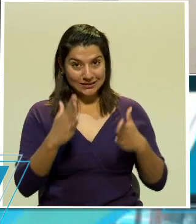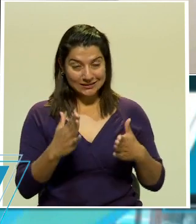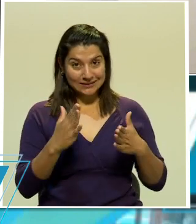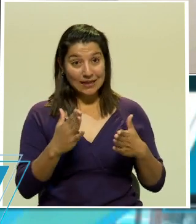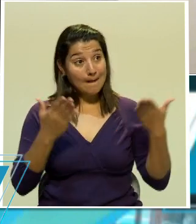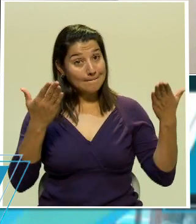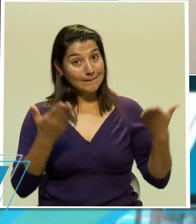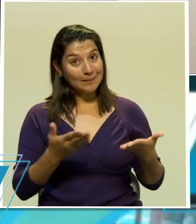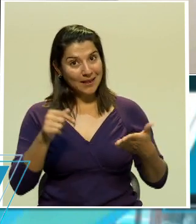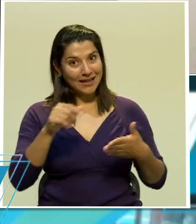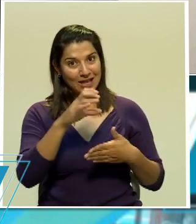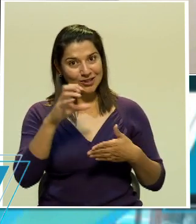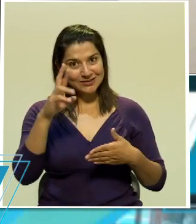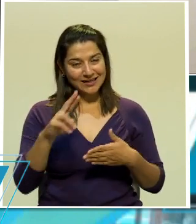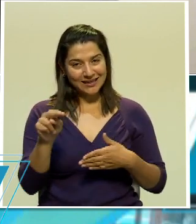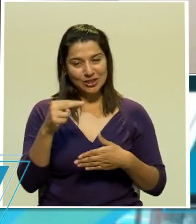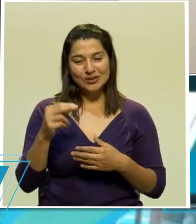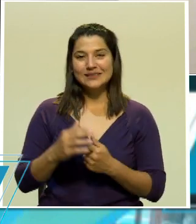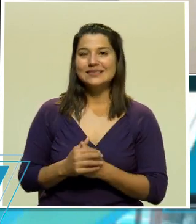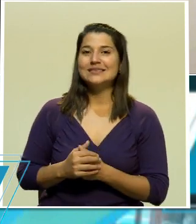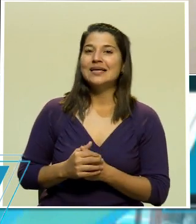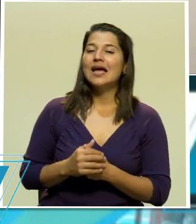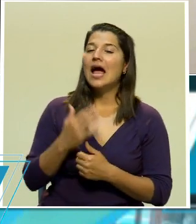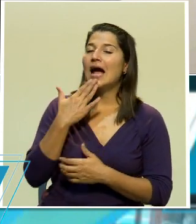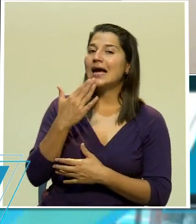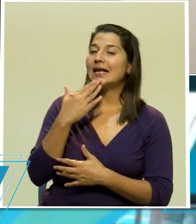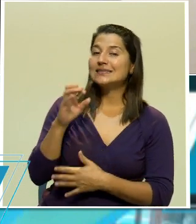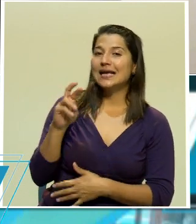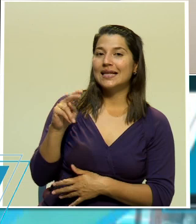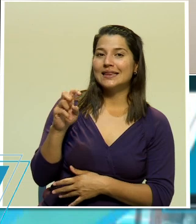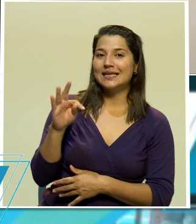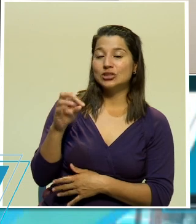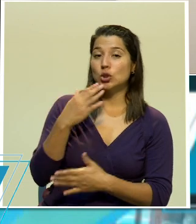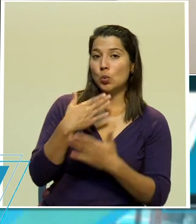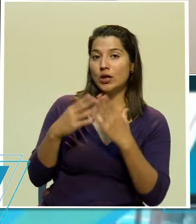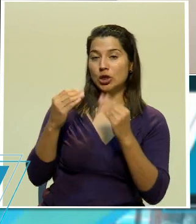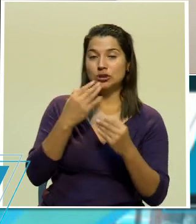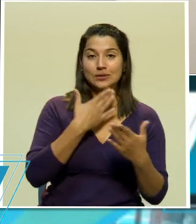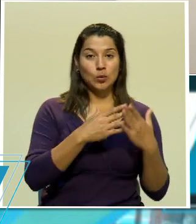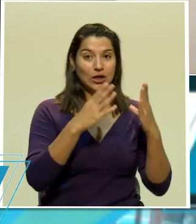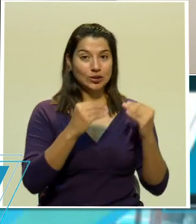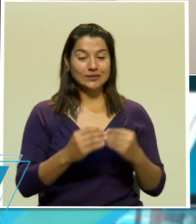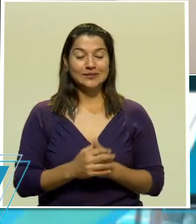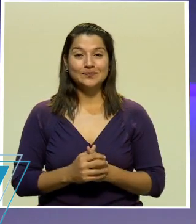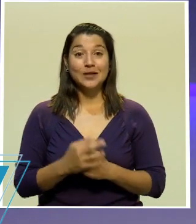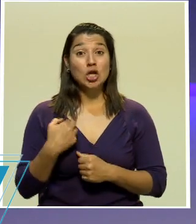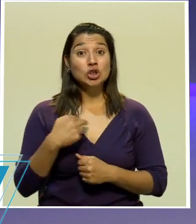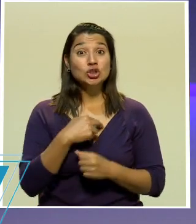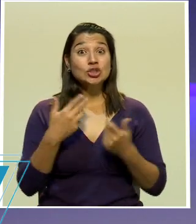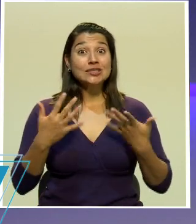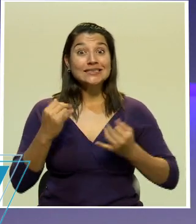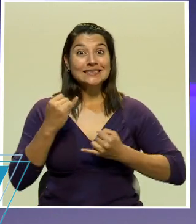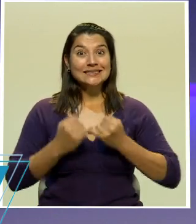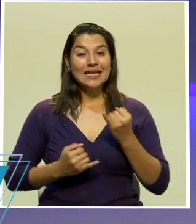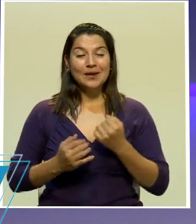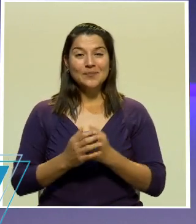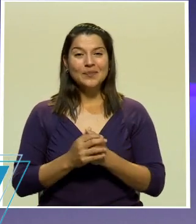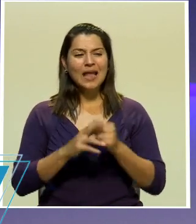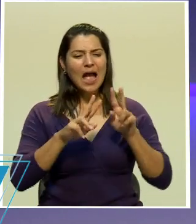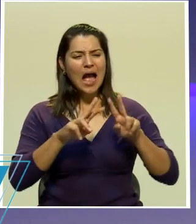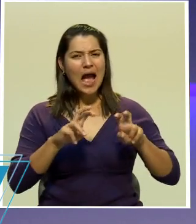Muy bienvenido a Costa Rica Noticias. Gracias, Ernesto. Buenas noches. Buenas noches. Nos vamos.